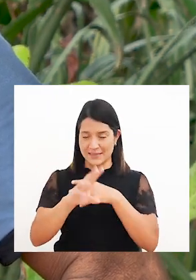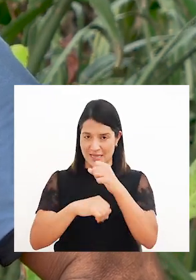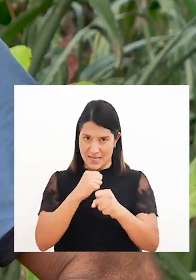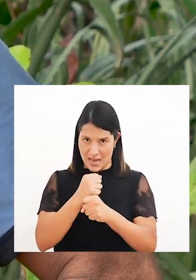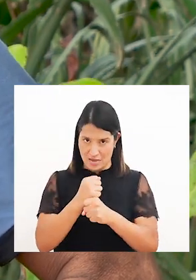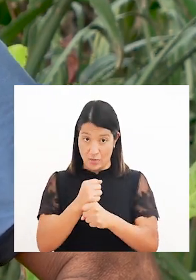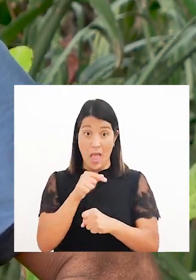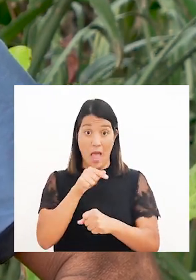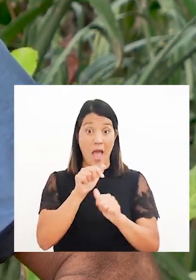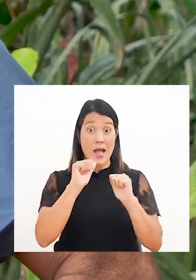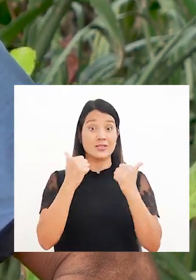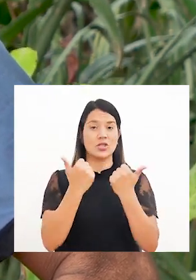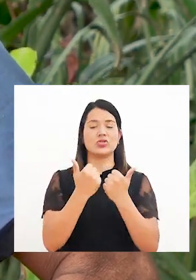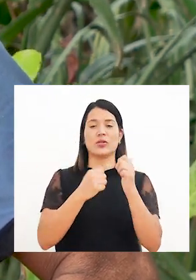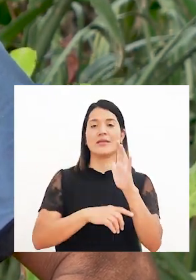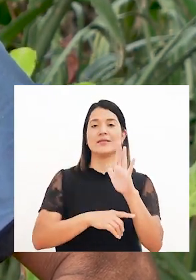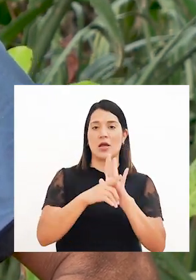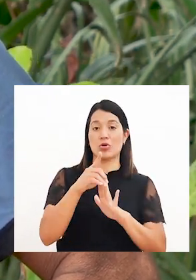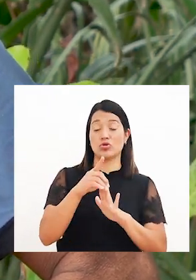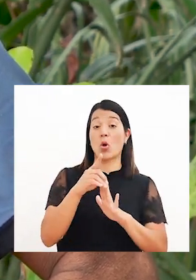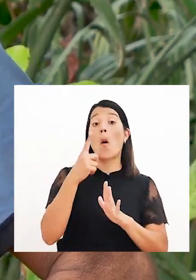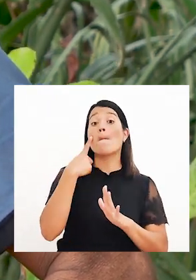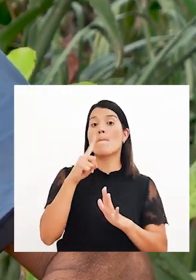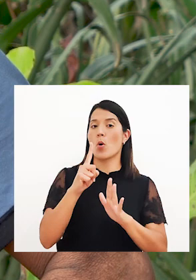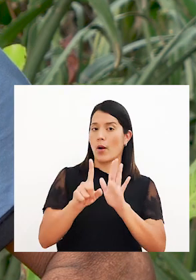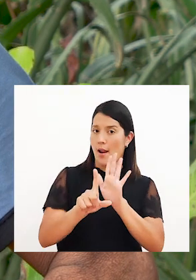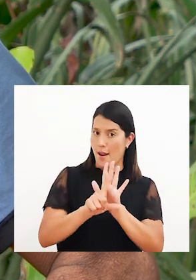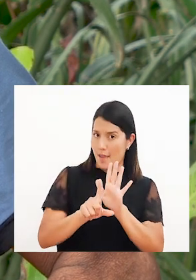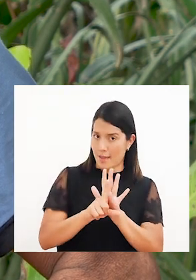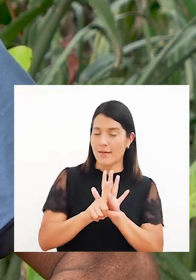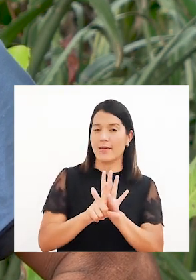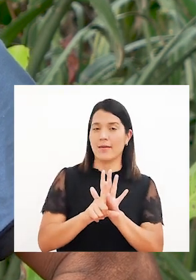la Asociación de Desarrollo, por ley,